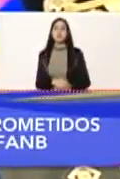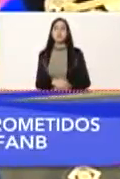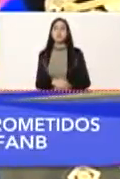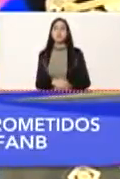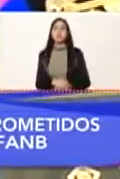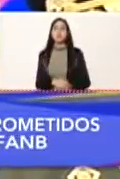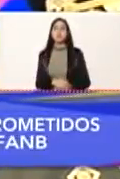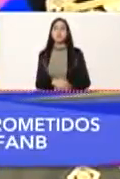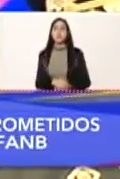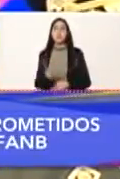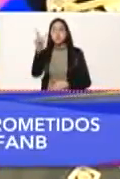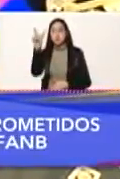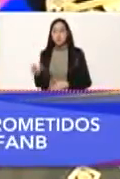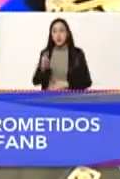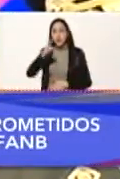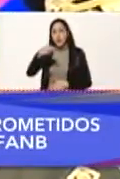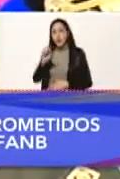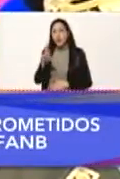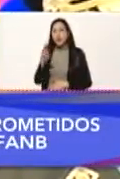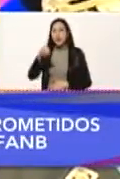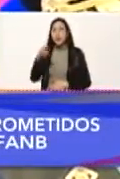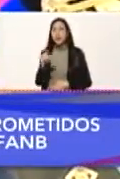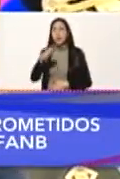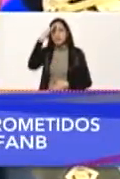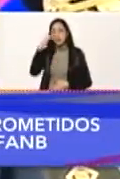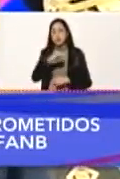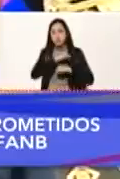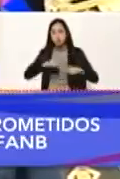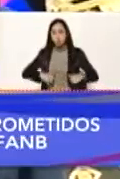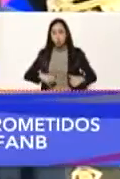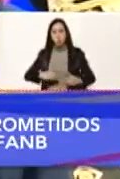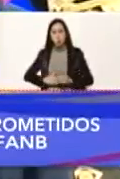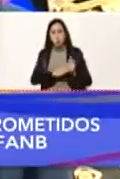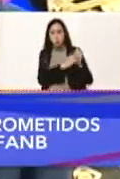a Hernández Lares por su comandancia del ejército.